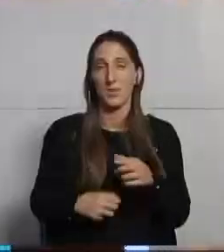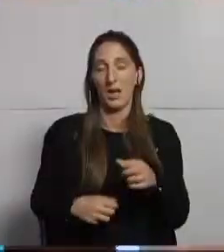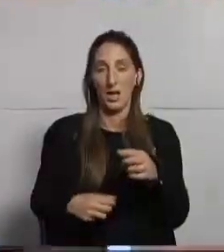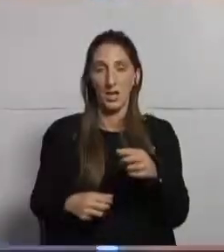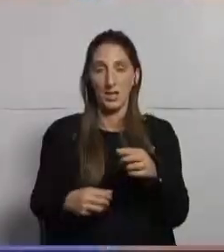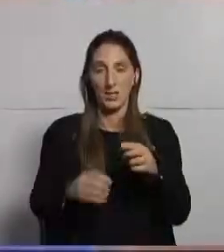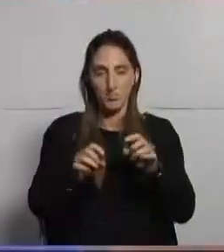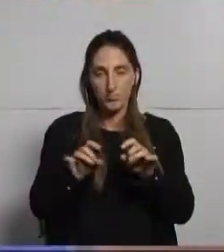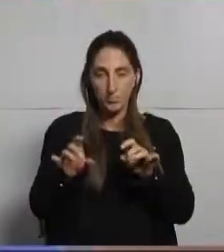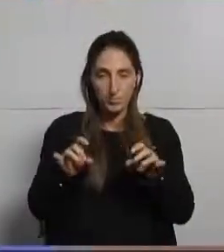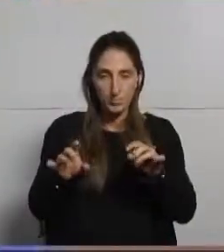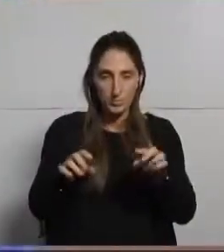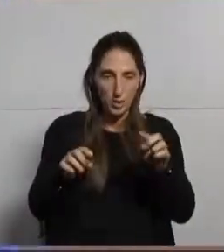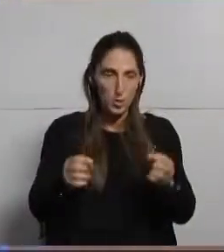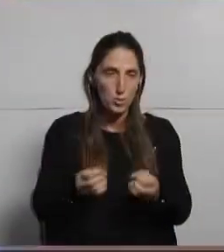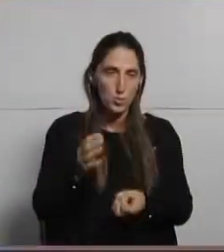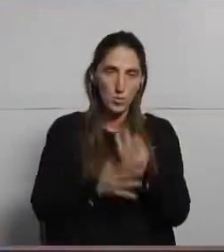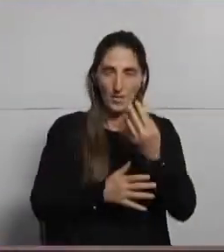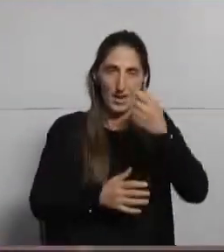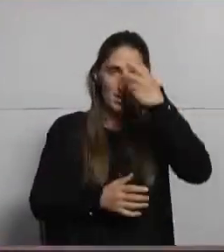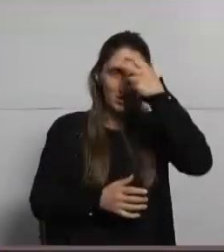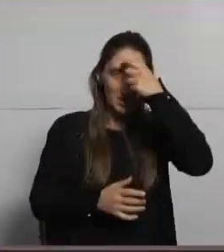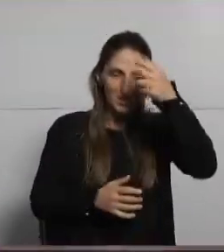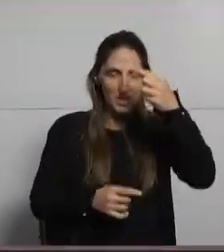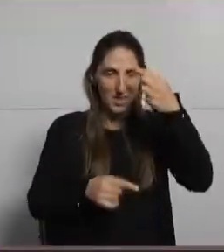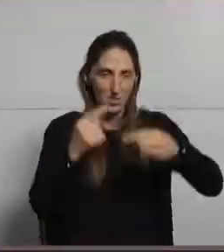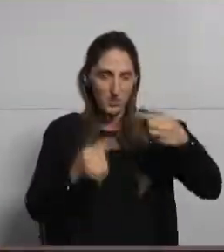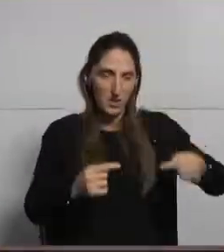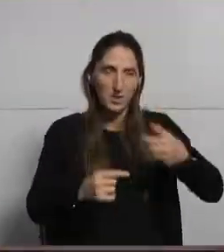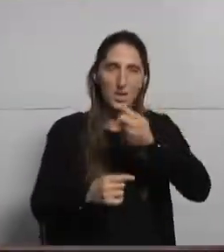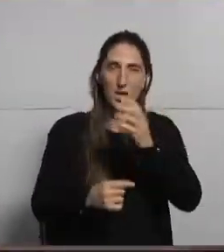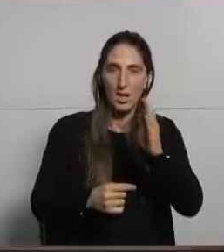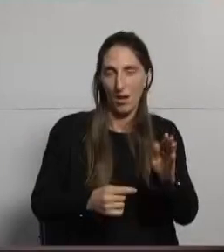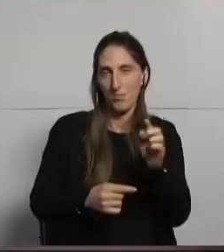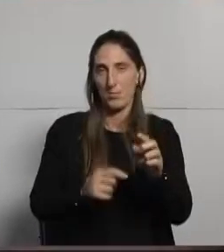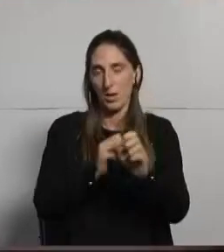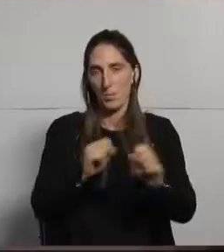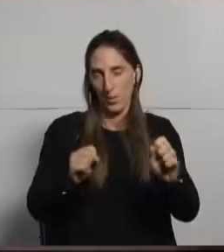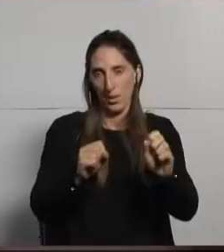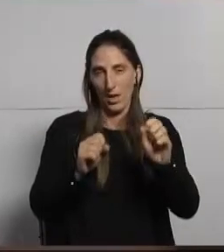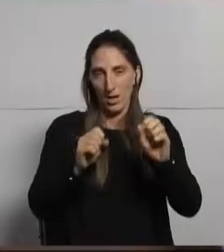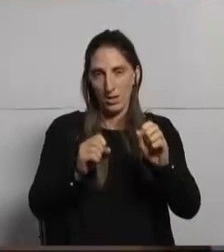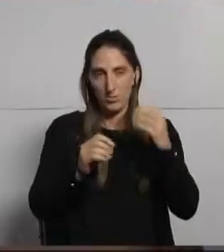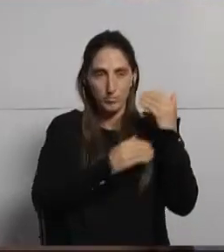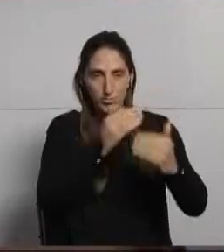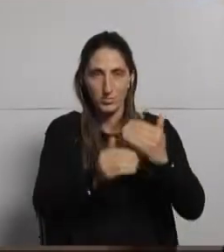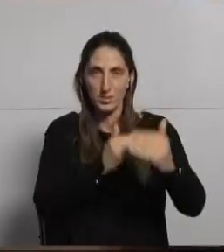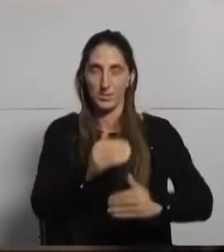gran proliferación de algoritmos, técnicas y diferentes aplicaciones del Machine Learning